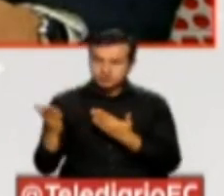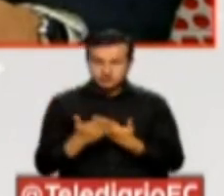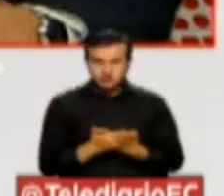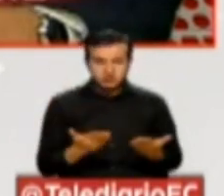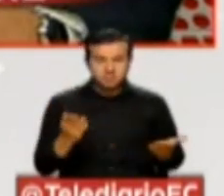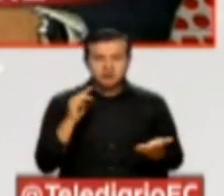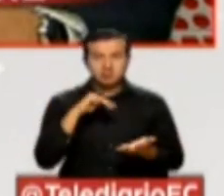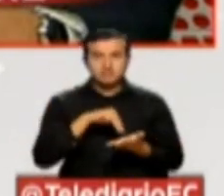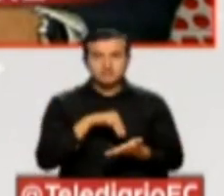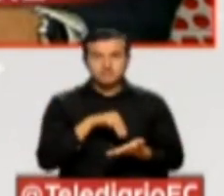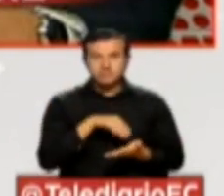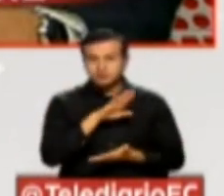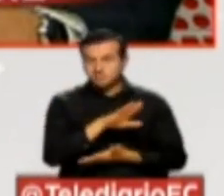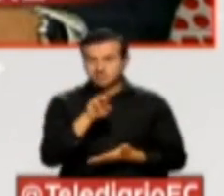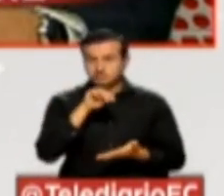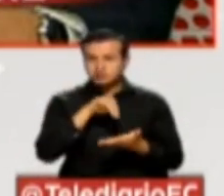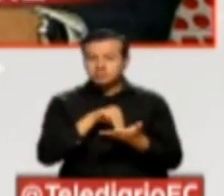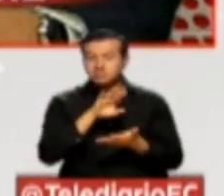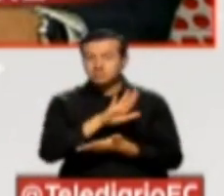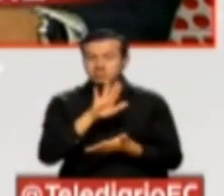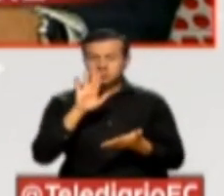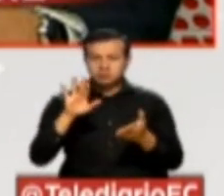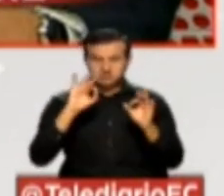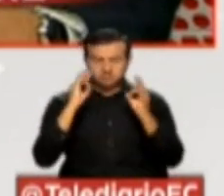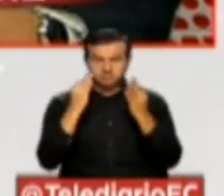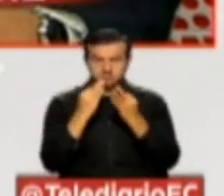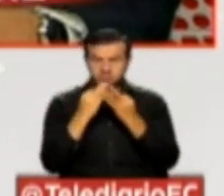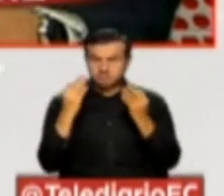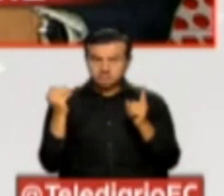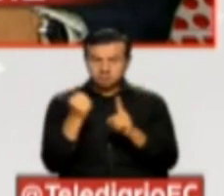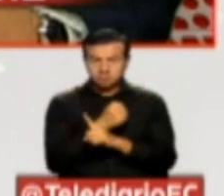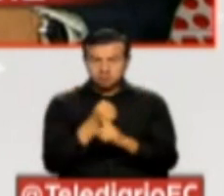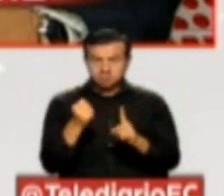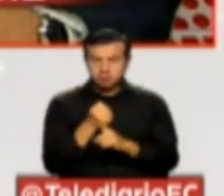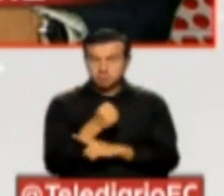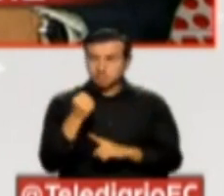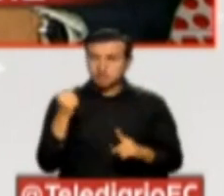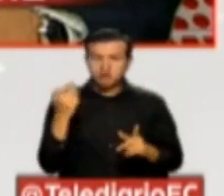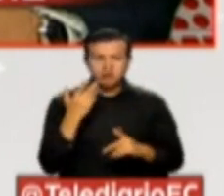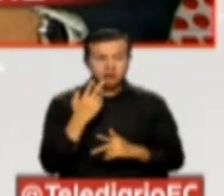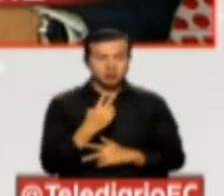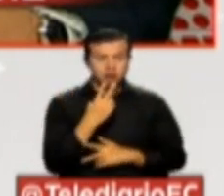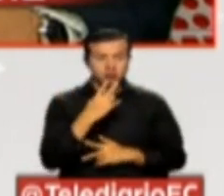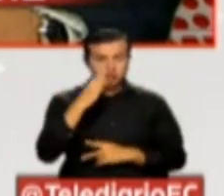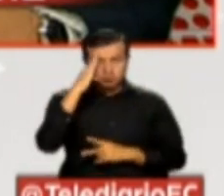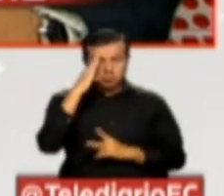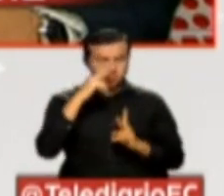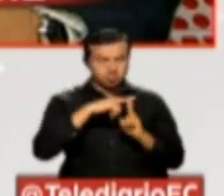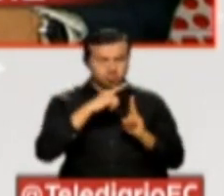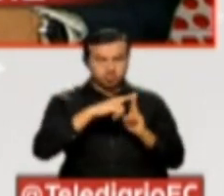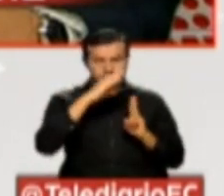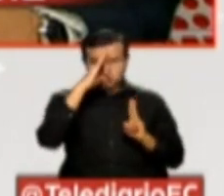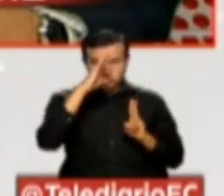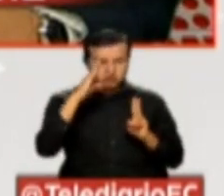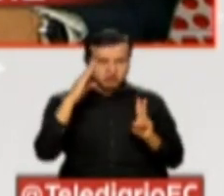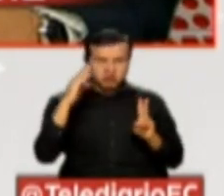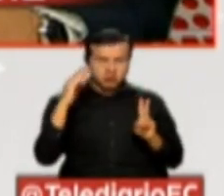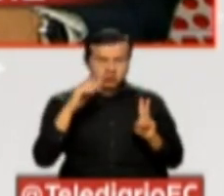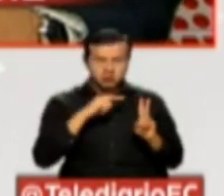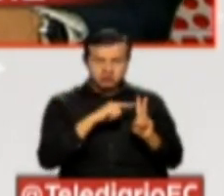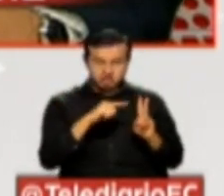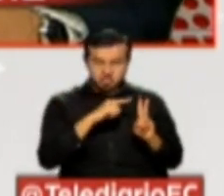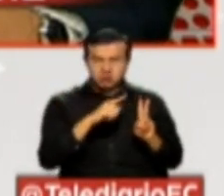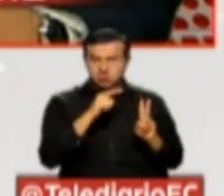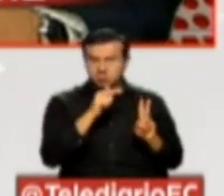Los miembros de esta familia, de la familia agresora, quienes golpearon a los dos guardias privados en la urbanización